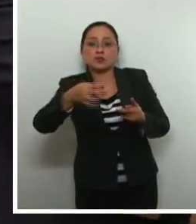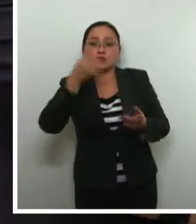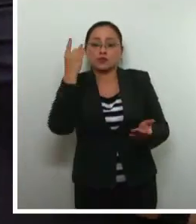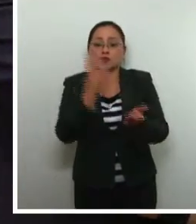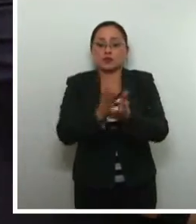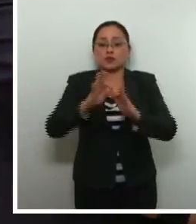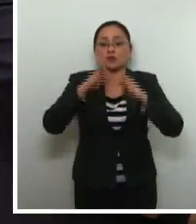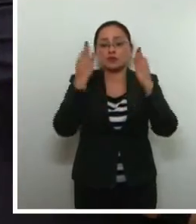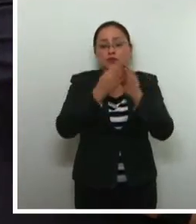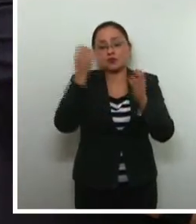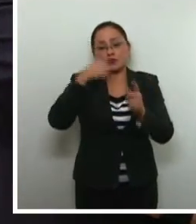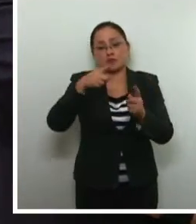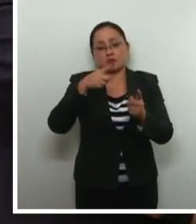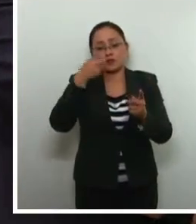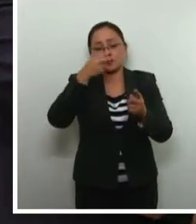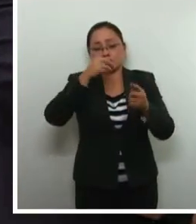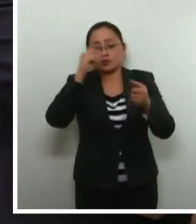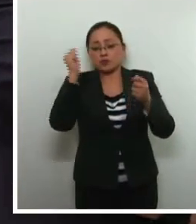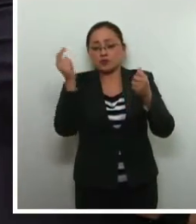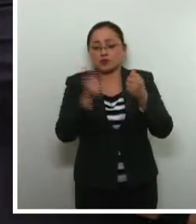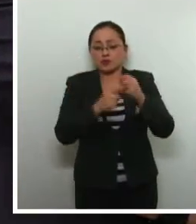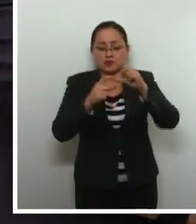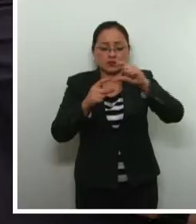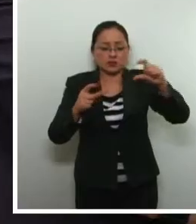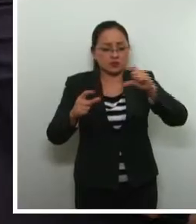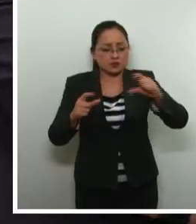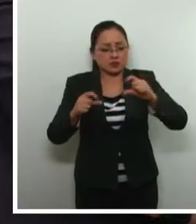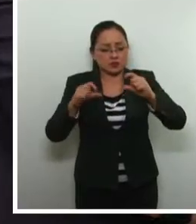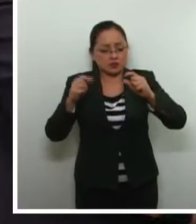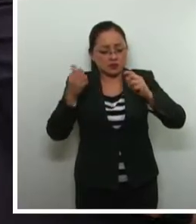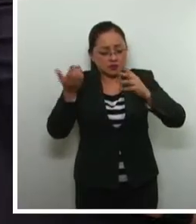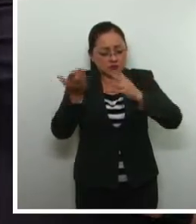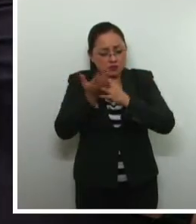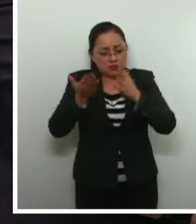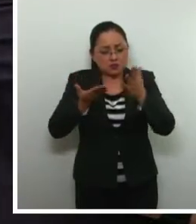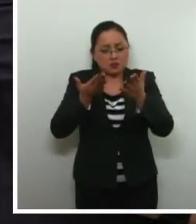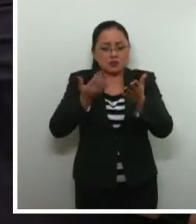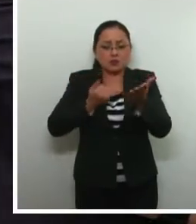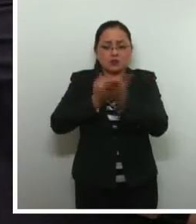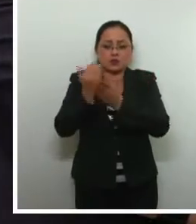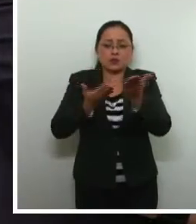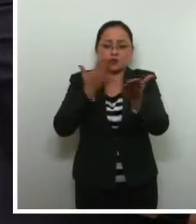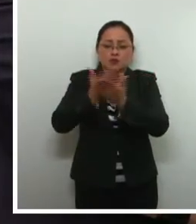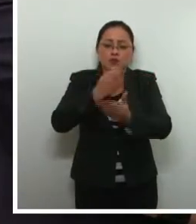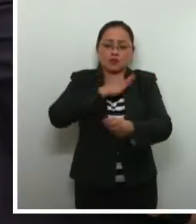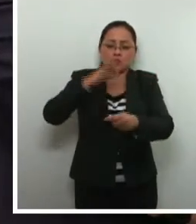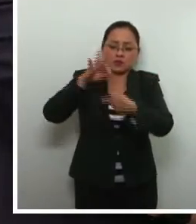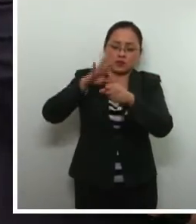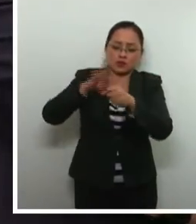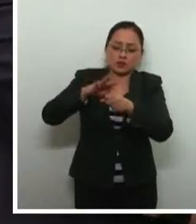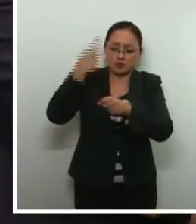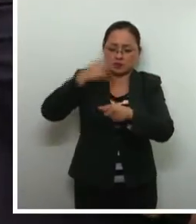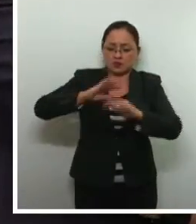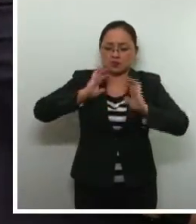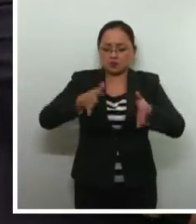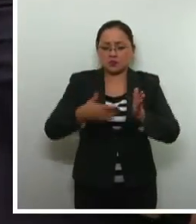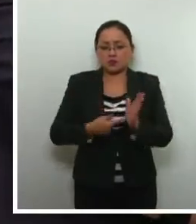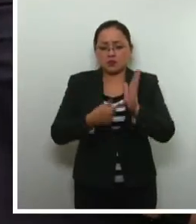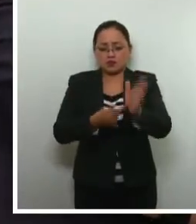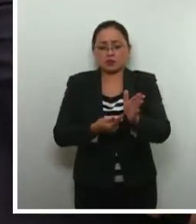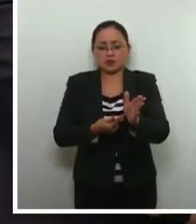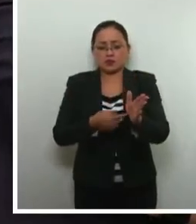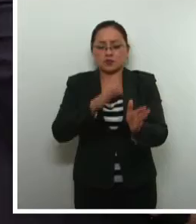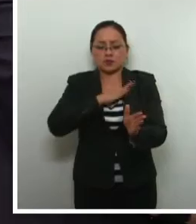manera de que una determinada porción del dictamen pueda ser votado en definitivo es que se